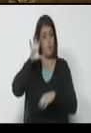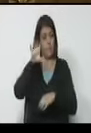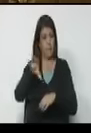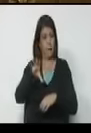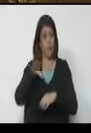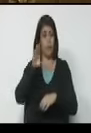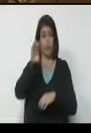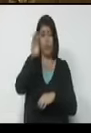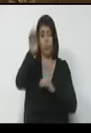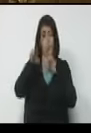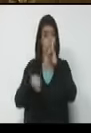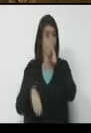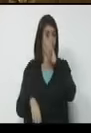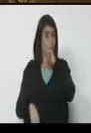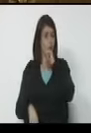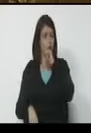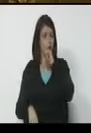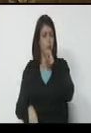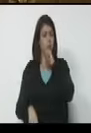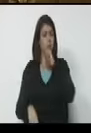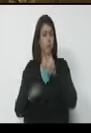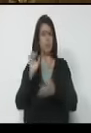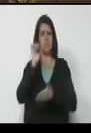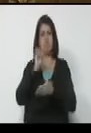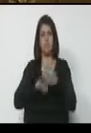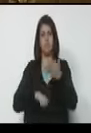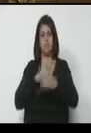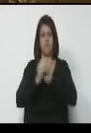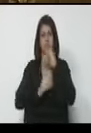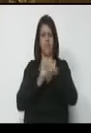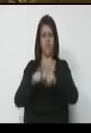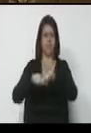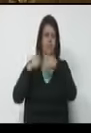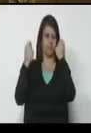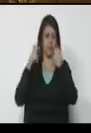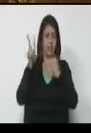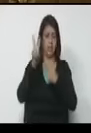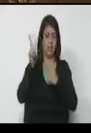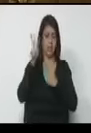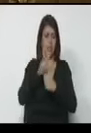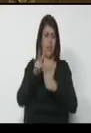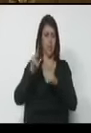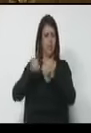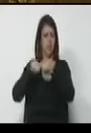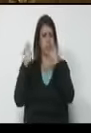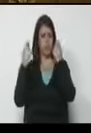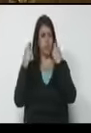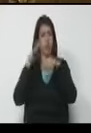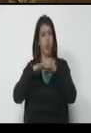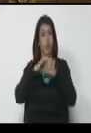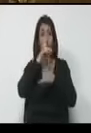sin futuro, sombrío, un país hecho pedazos por el chavismo.